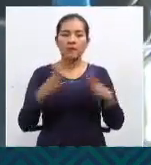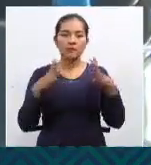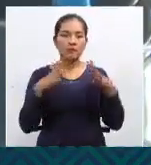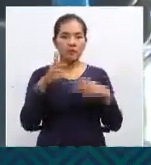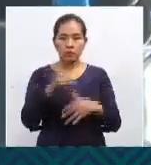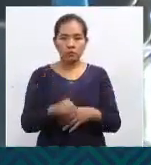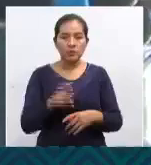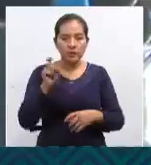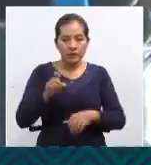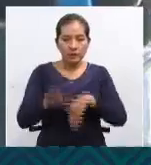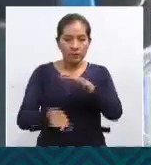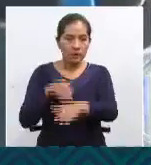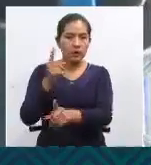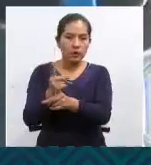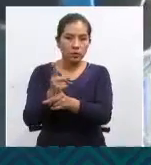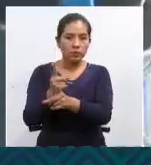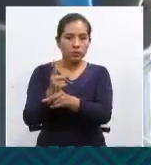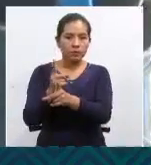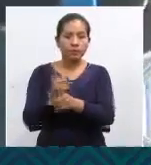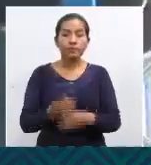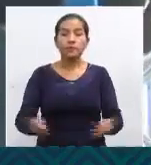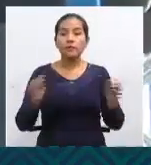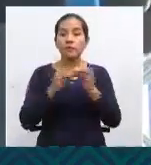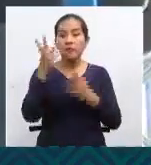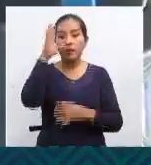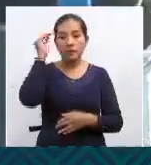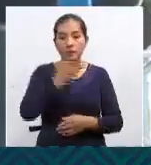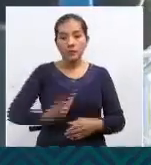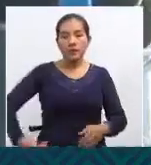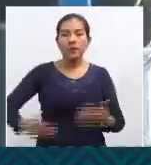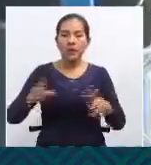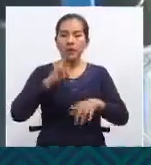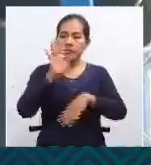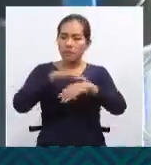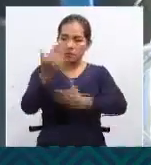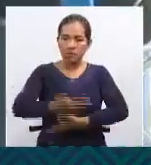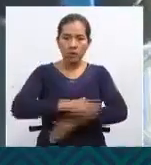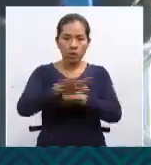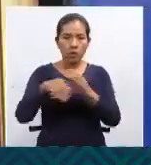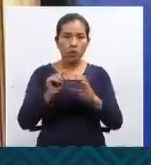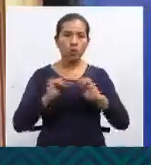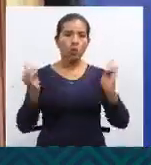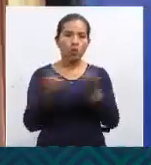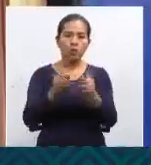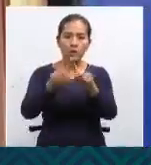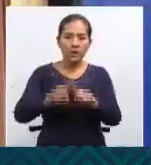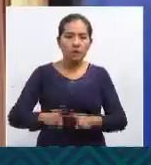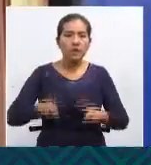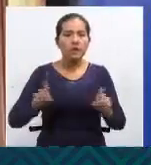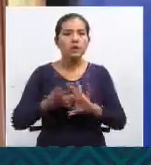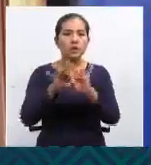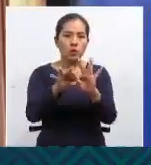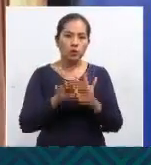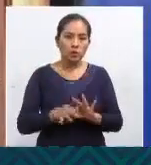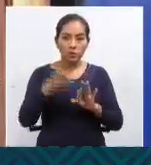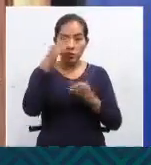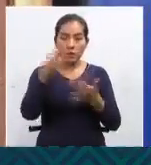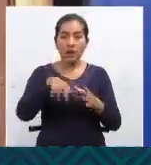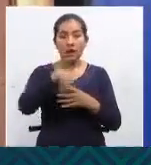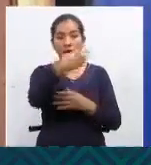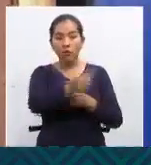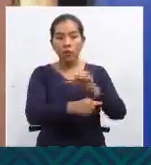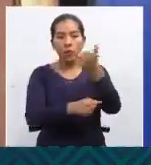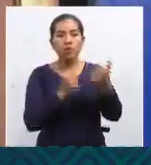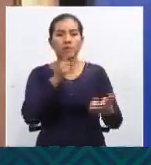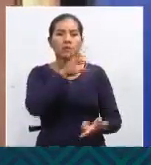pasos. En este sentido, llamó a la unidad de todos los sectores sociales del país ante los intereses foráneos que pretenderían